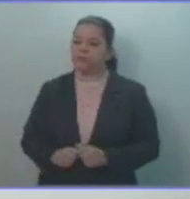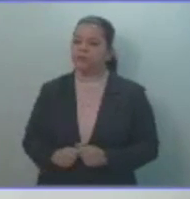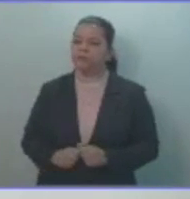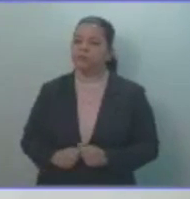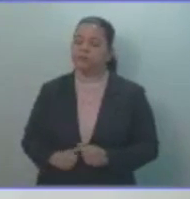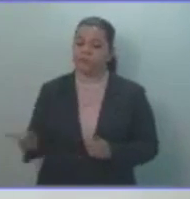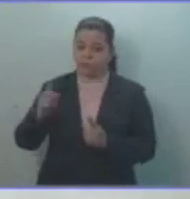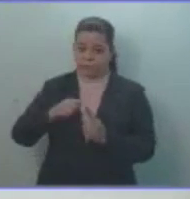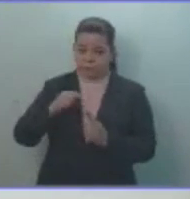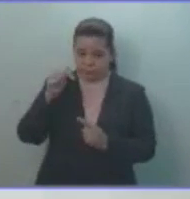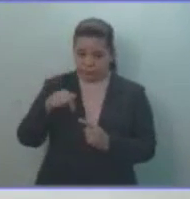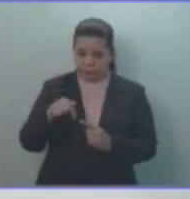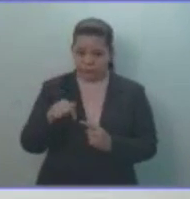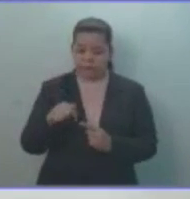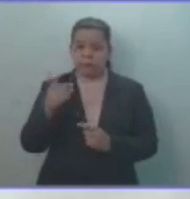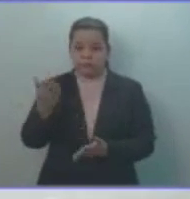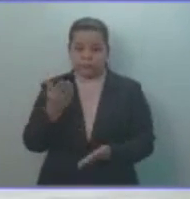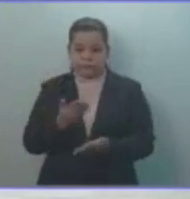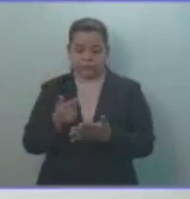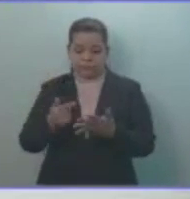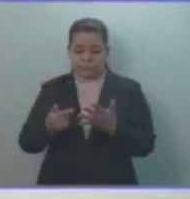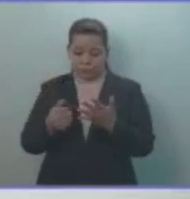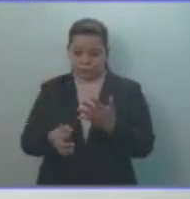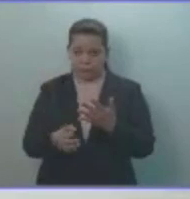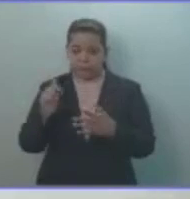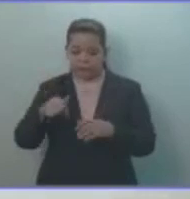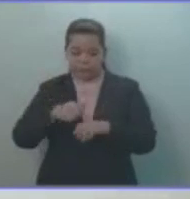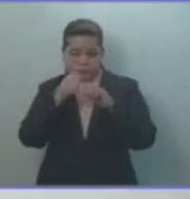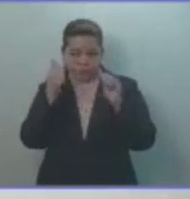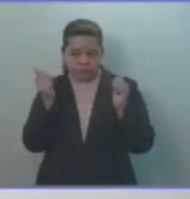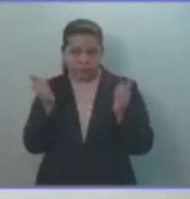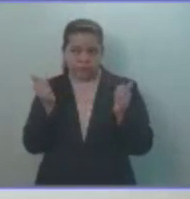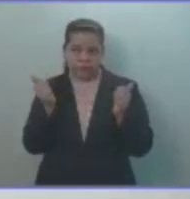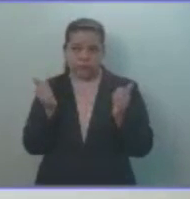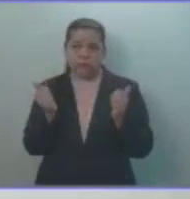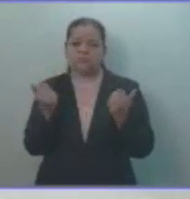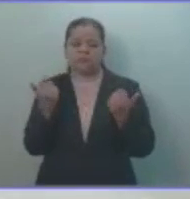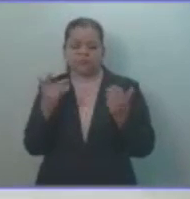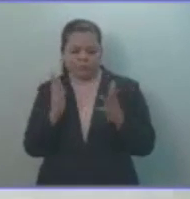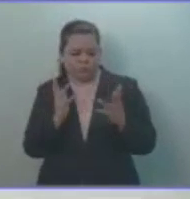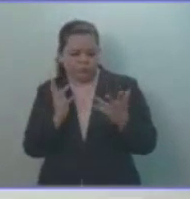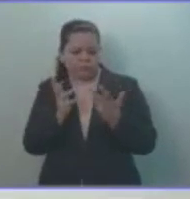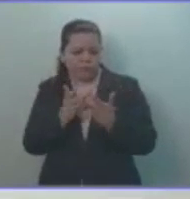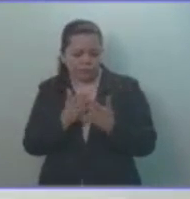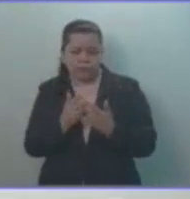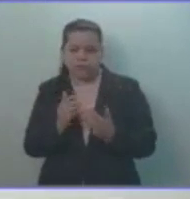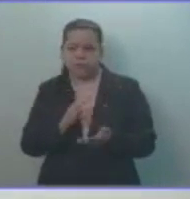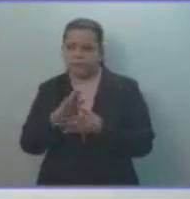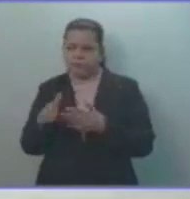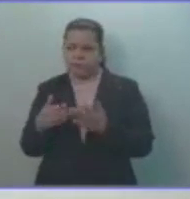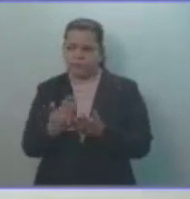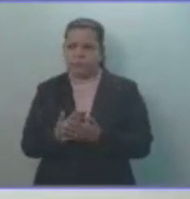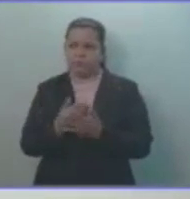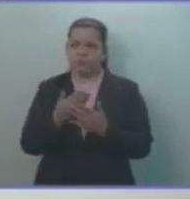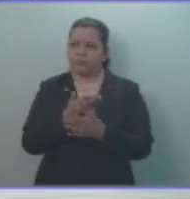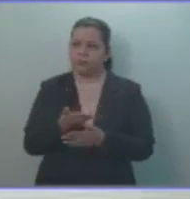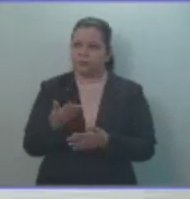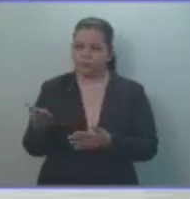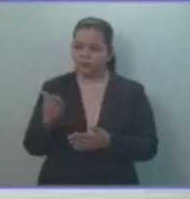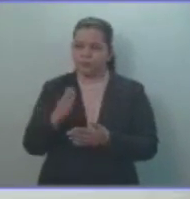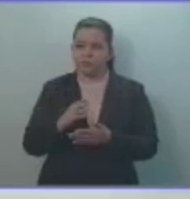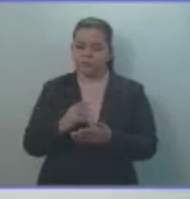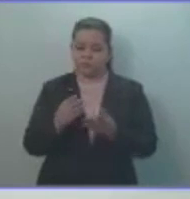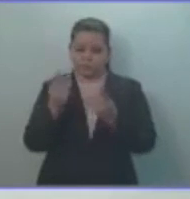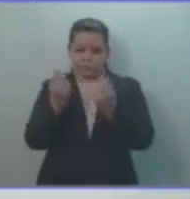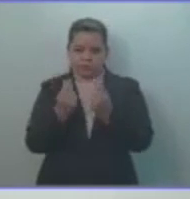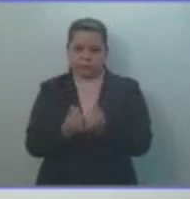la vez, la propuesta de ley que traemos esta mañana es congruente y se ajusta a los parámetros macrofiscales